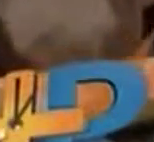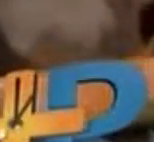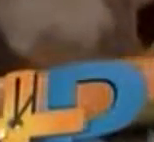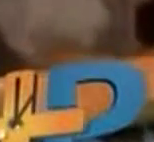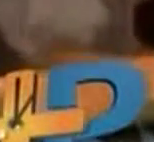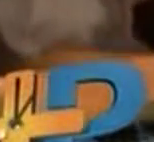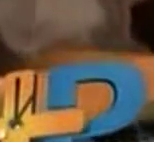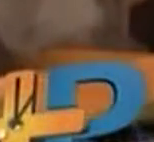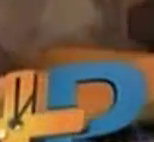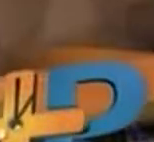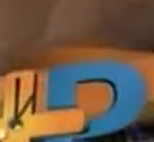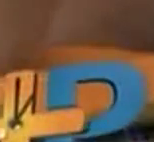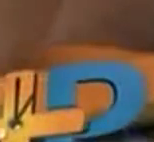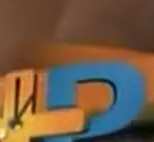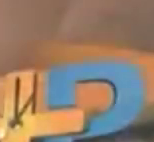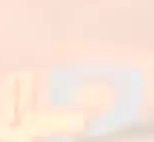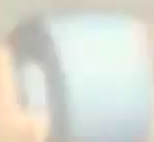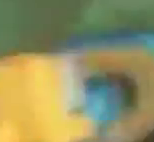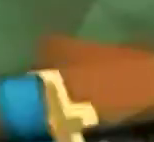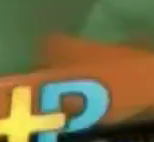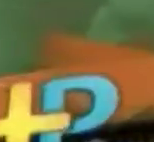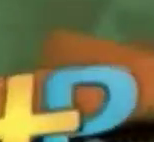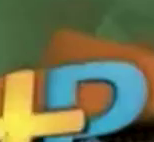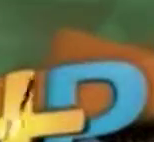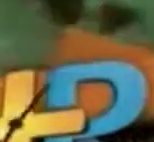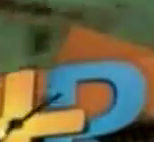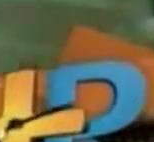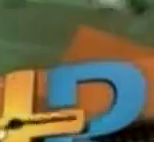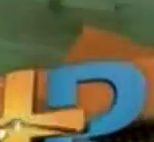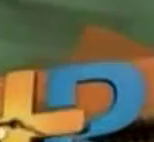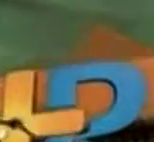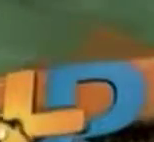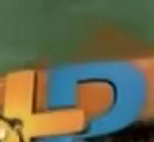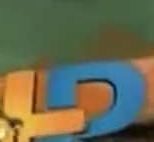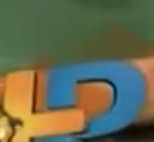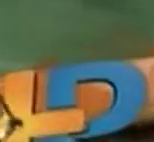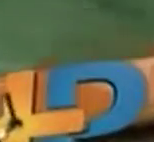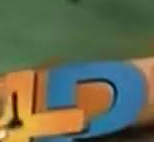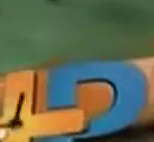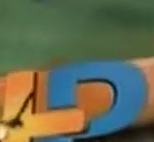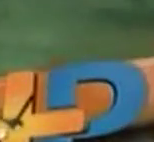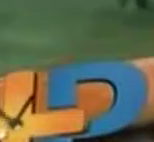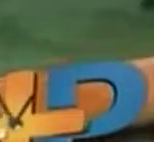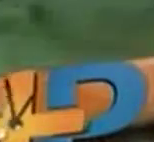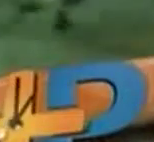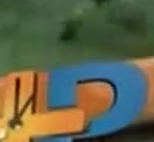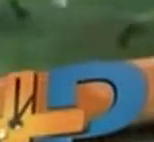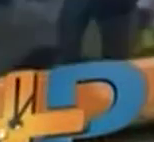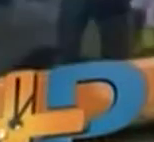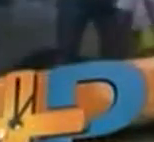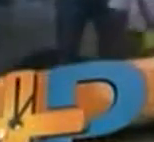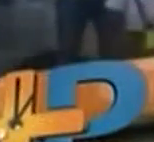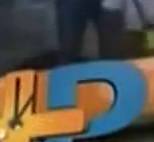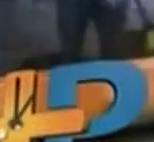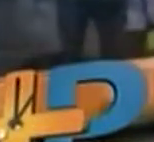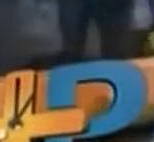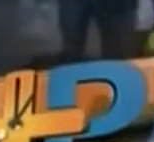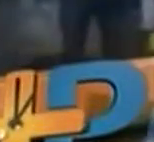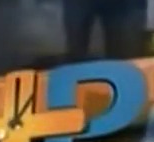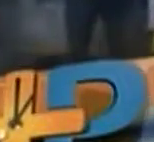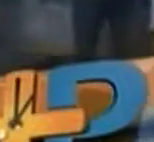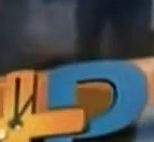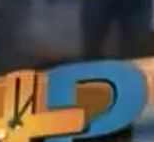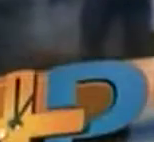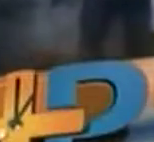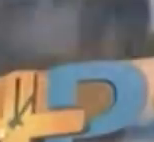a los niños afectados por el conflicto armado. En deportes, los goles de la selección colombiana sub-15 en su emotiva